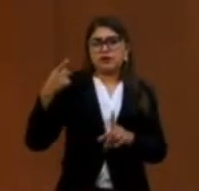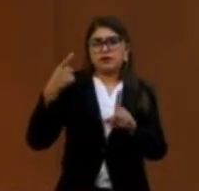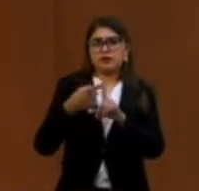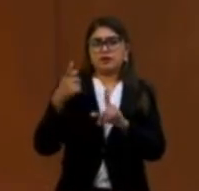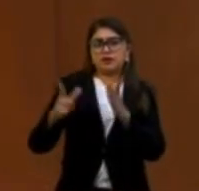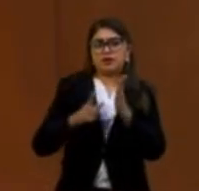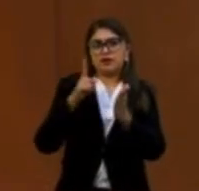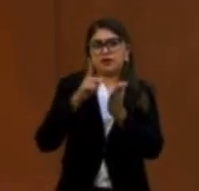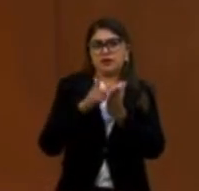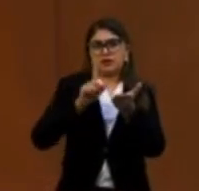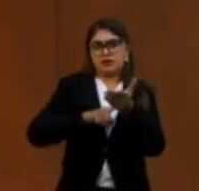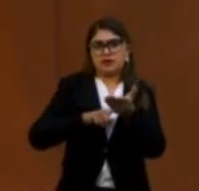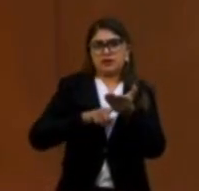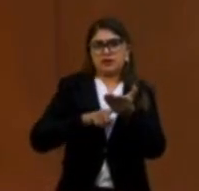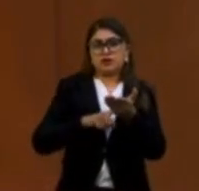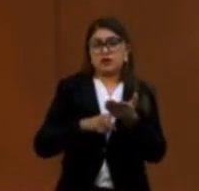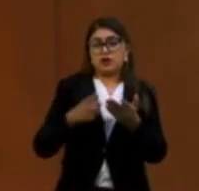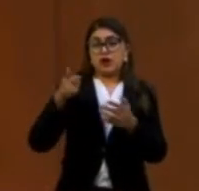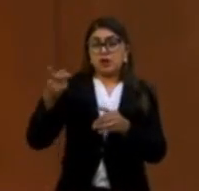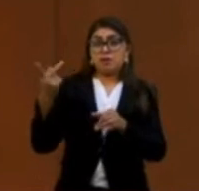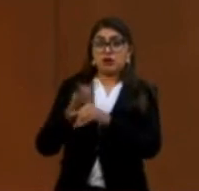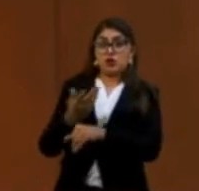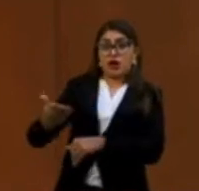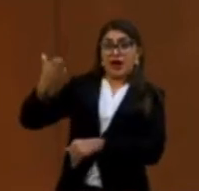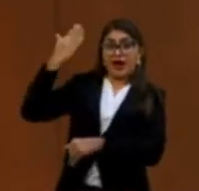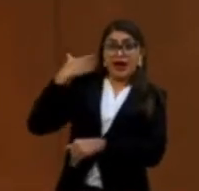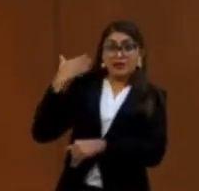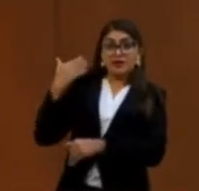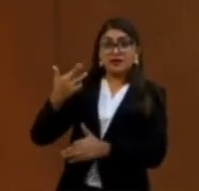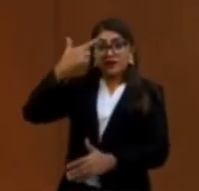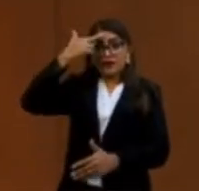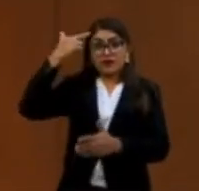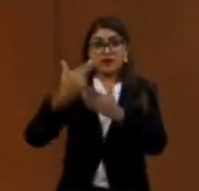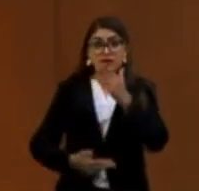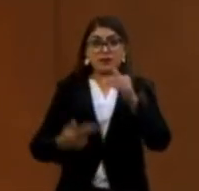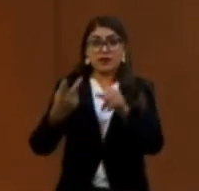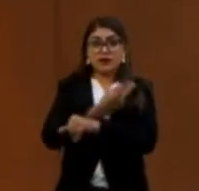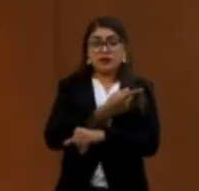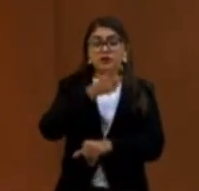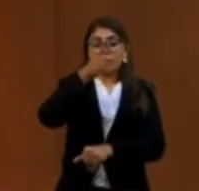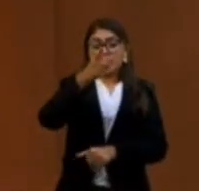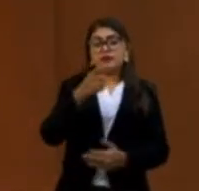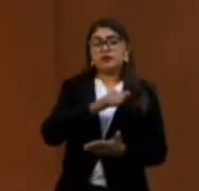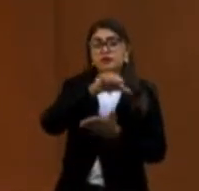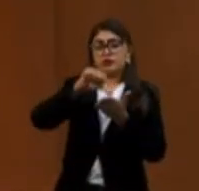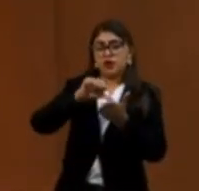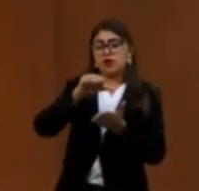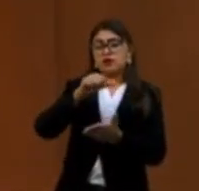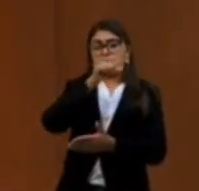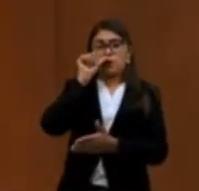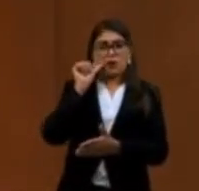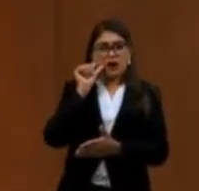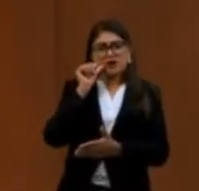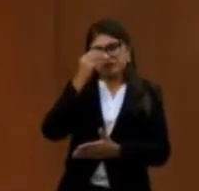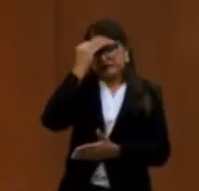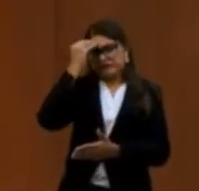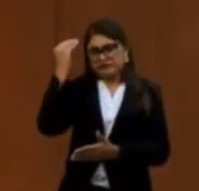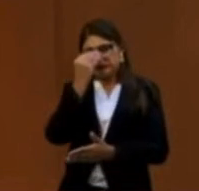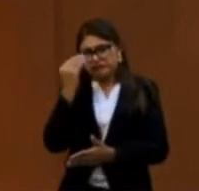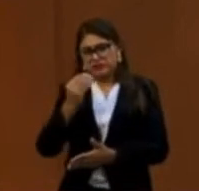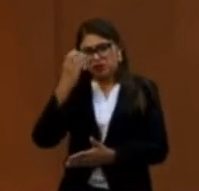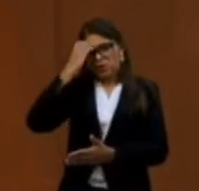legalizar la ilegalidad que cometieron en la tragedia de Ciudad Juárez. Y recordemos qué pasó y